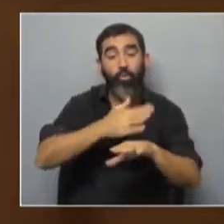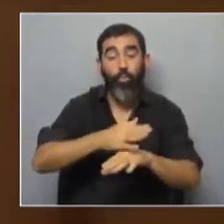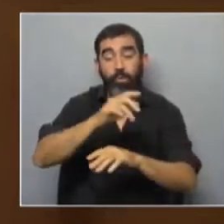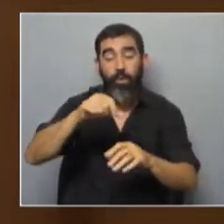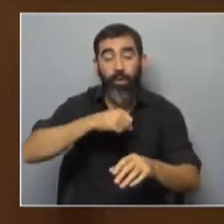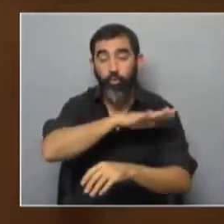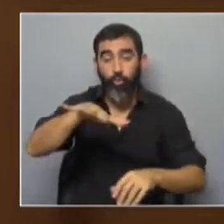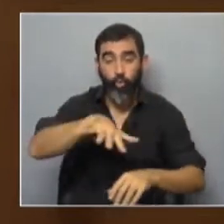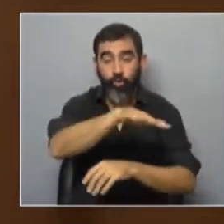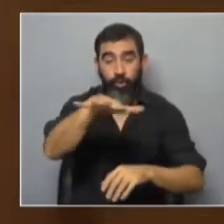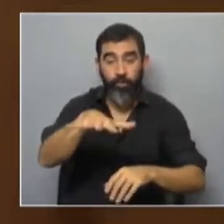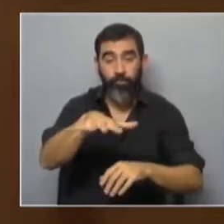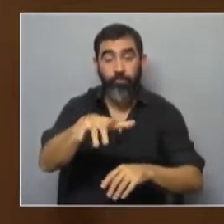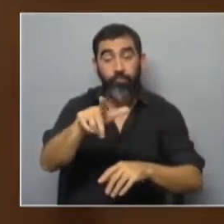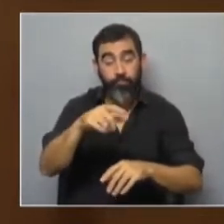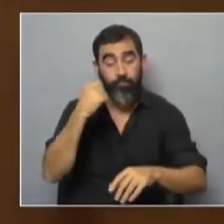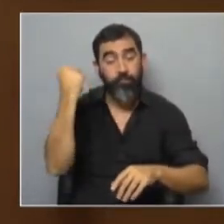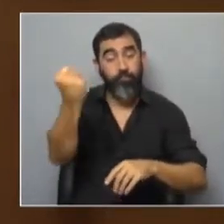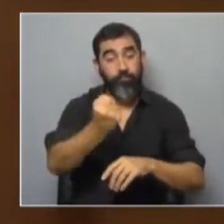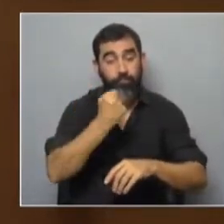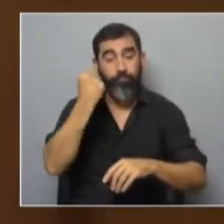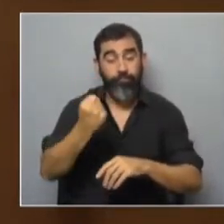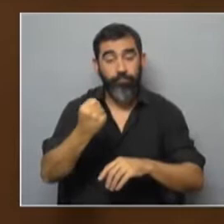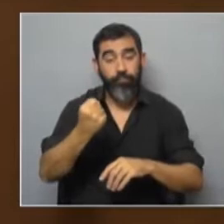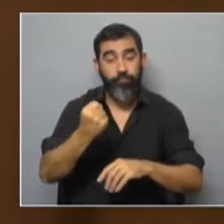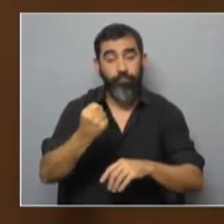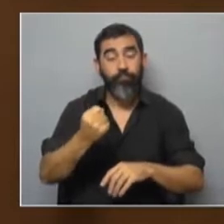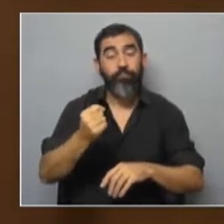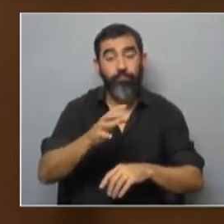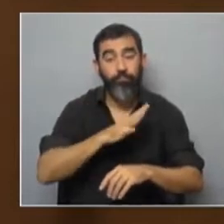comunidades. Es así que es importante tener,